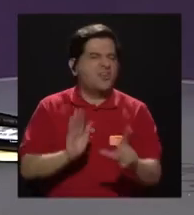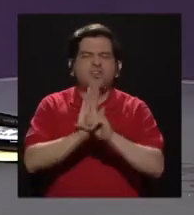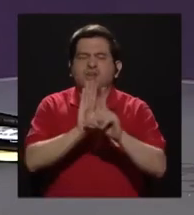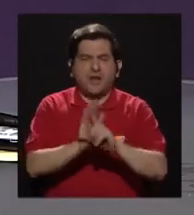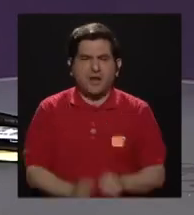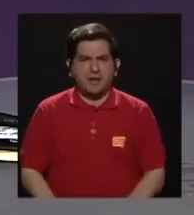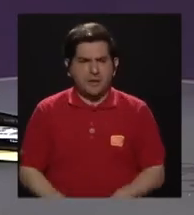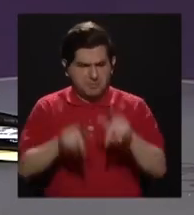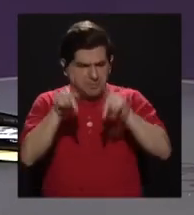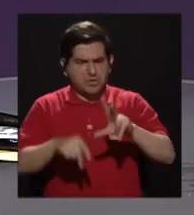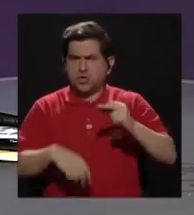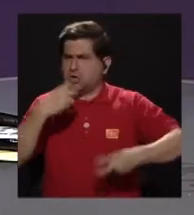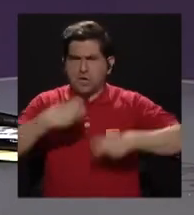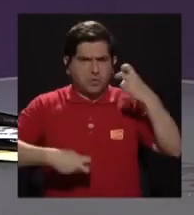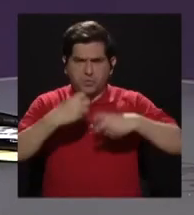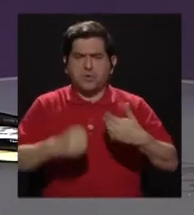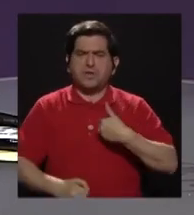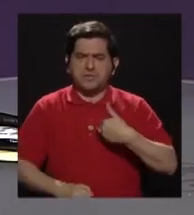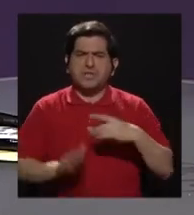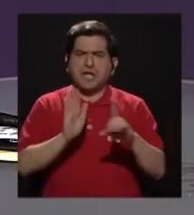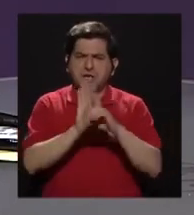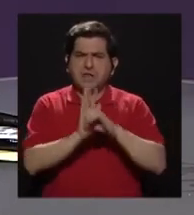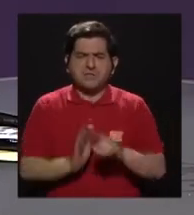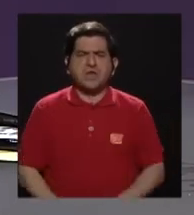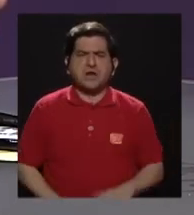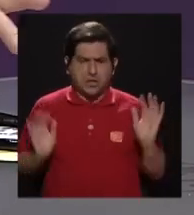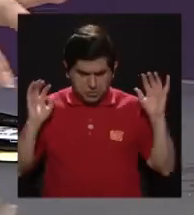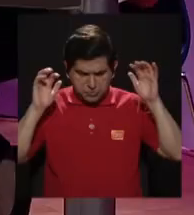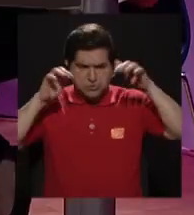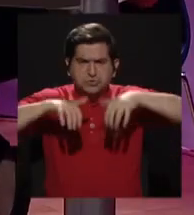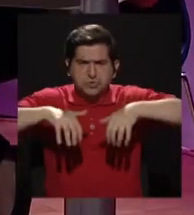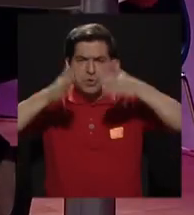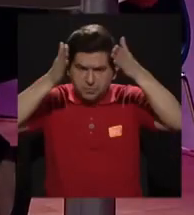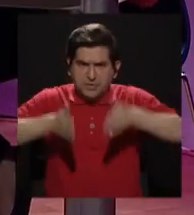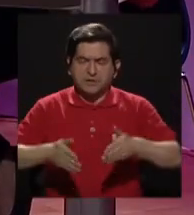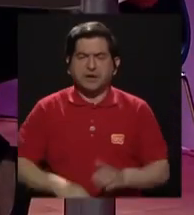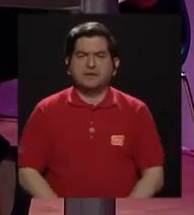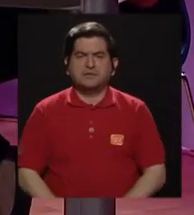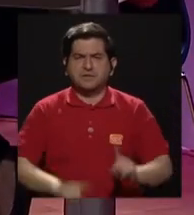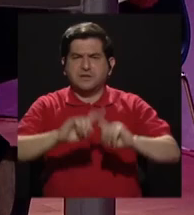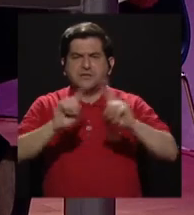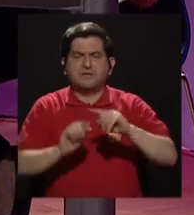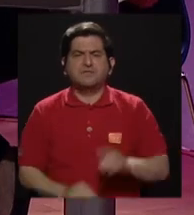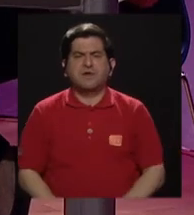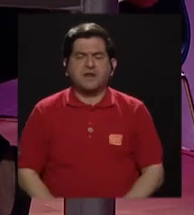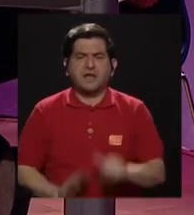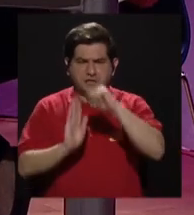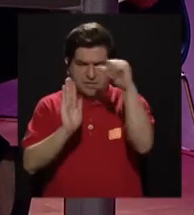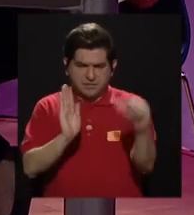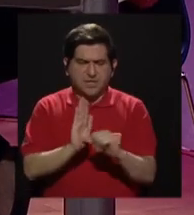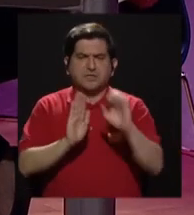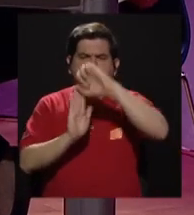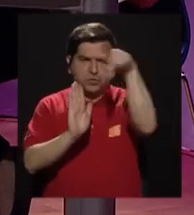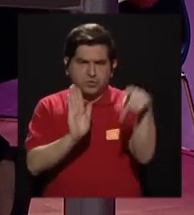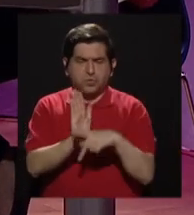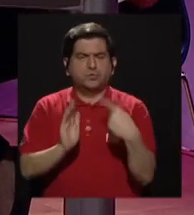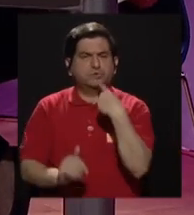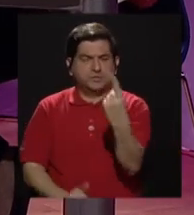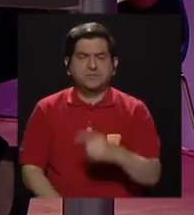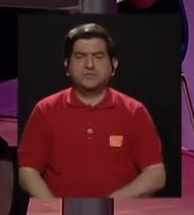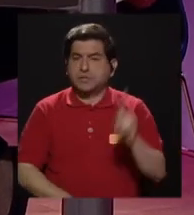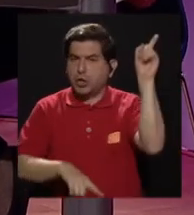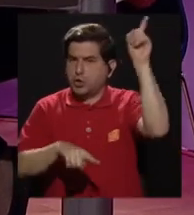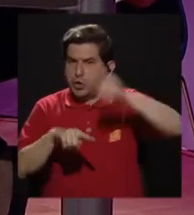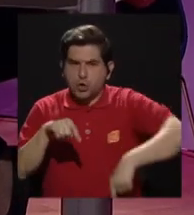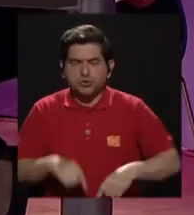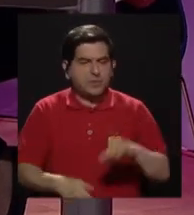ninguna delincuente. Usted tiene derecho a migrar, y aquí hay muchos artículos de la Constitución Política que dicen que no se puede